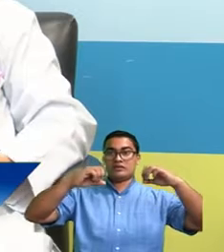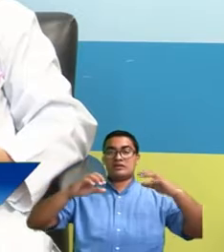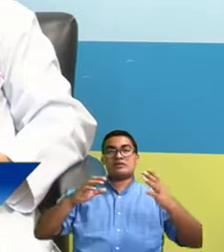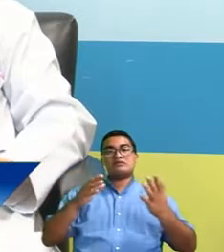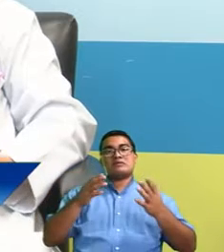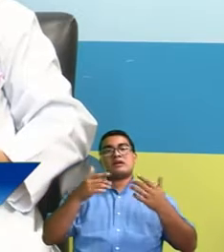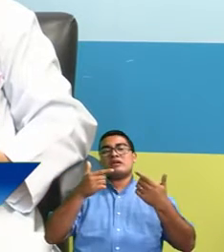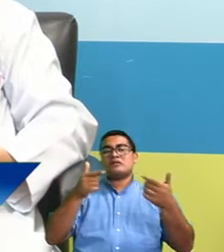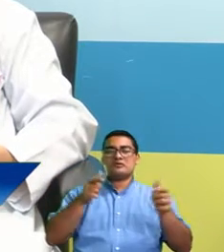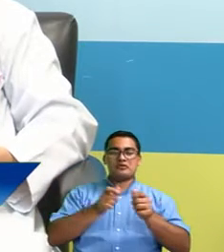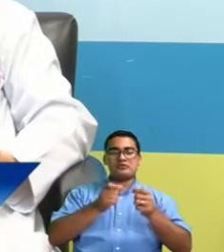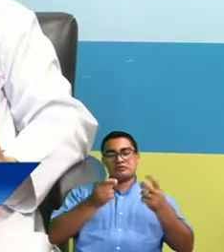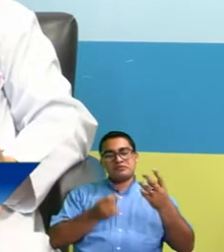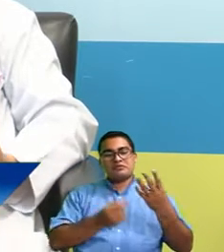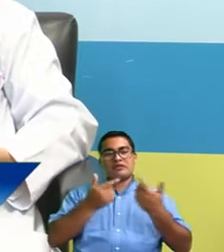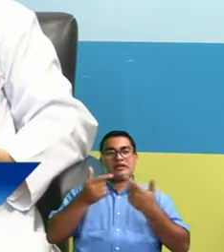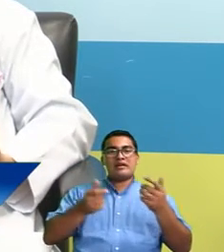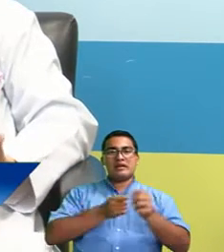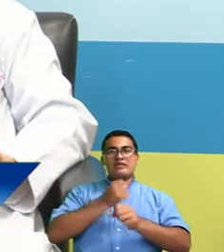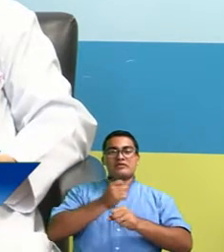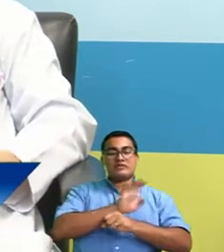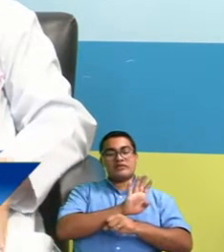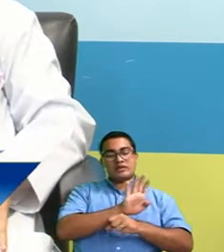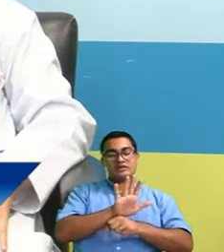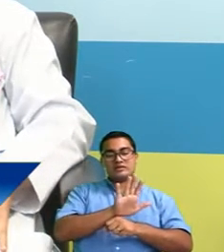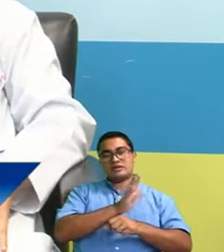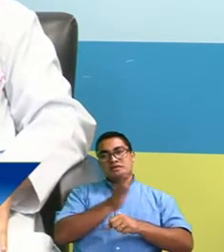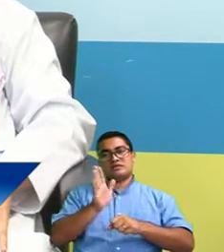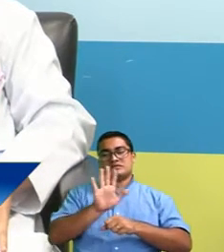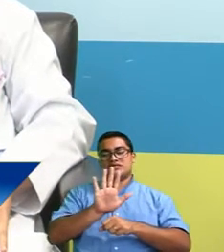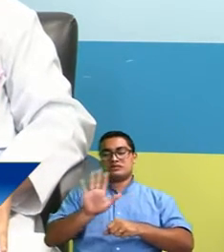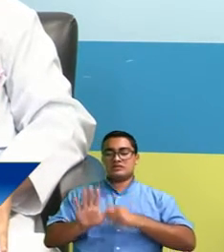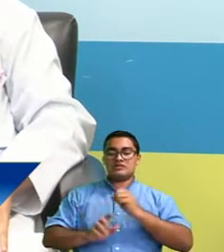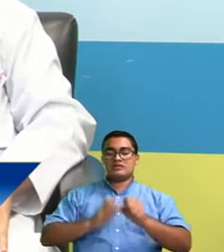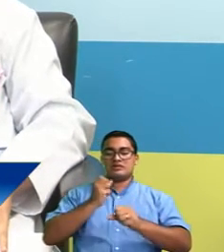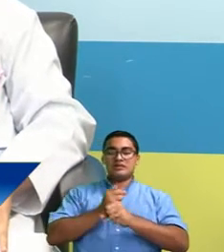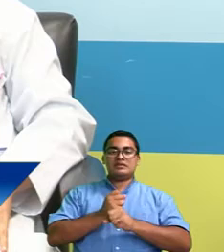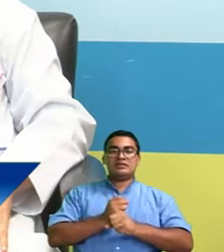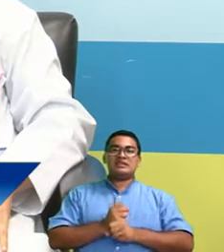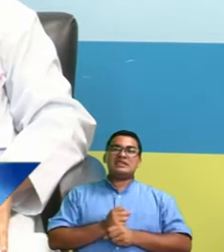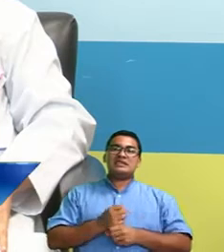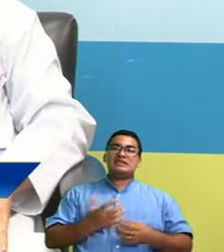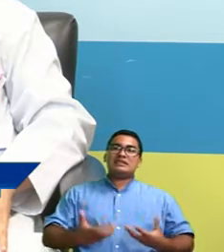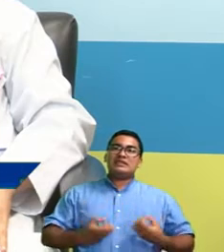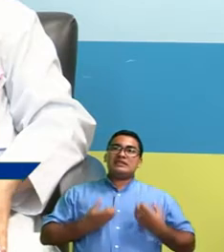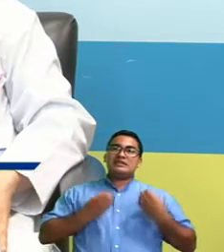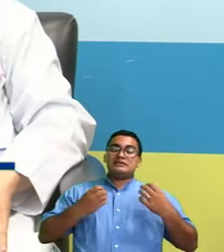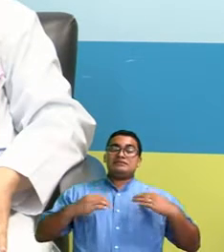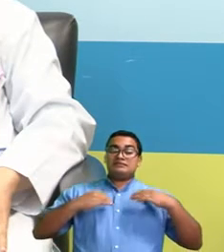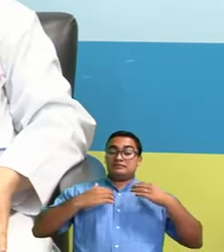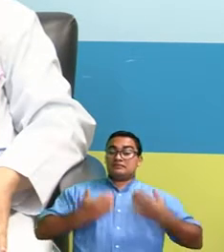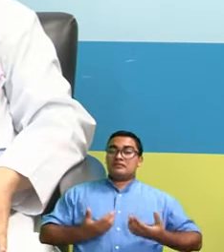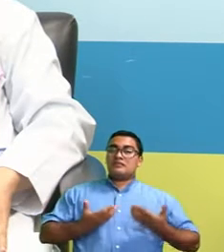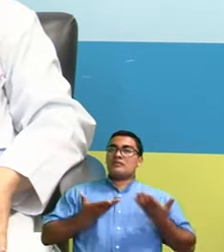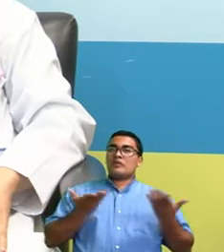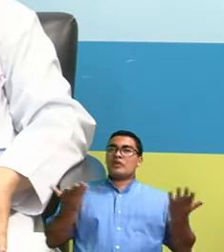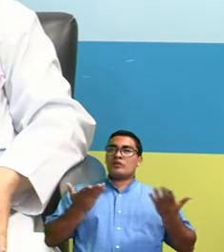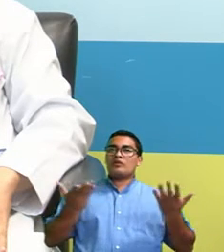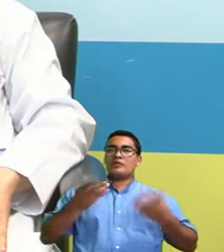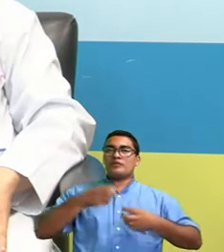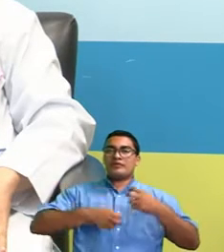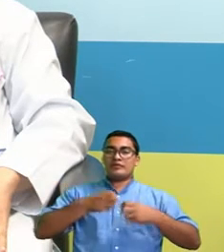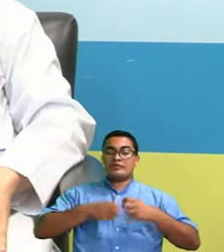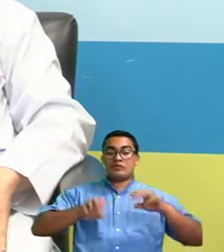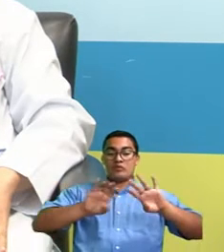ese grupo de edad de entre los 45 y los 55 años. Y el cáncer de mama generalmente se presenta en